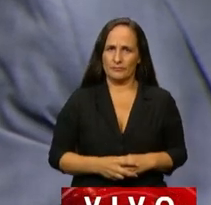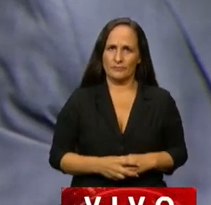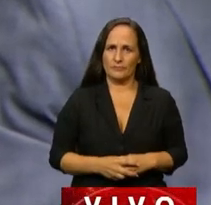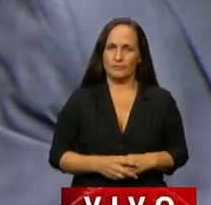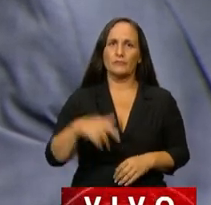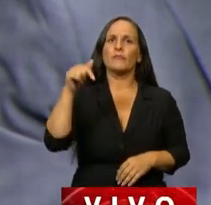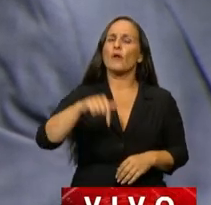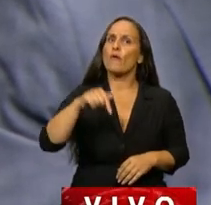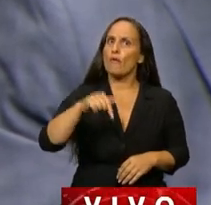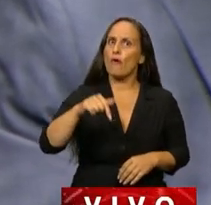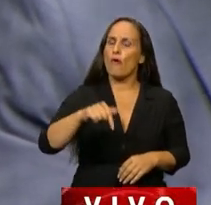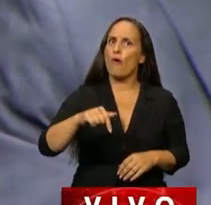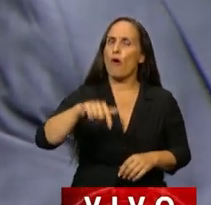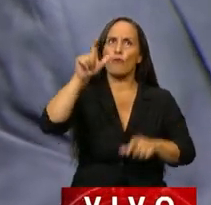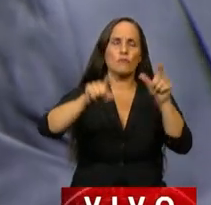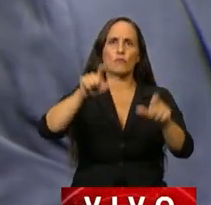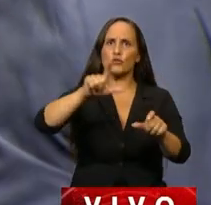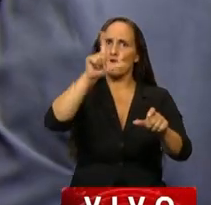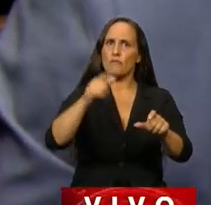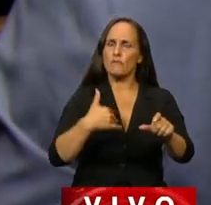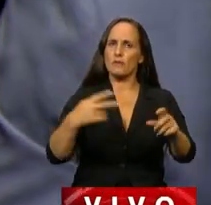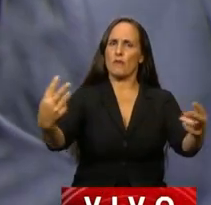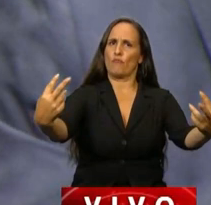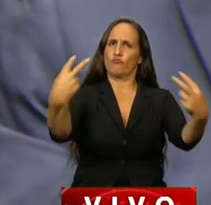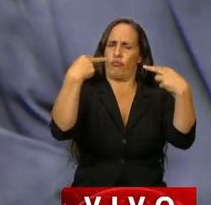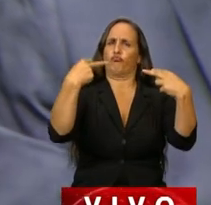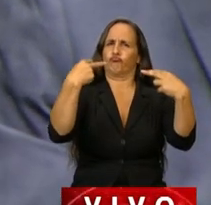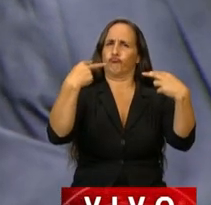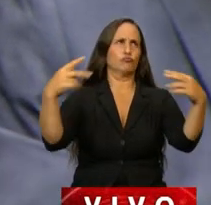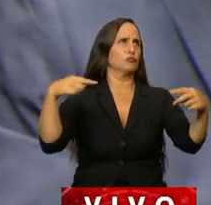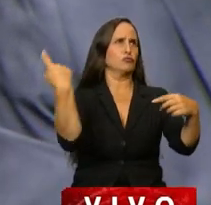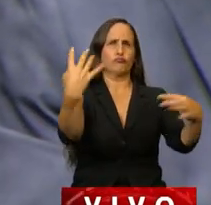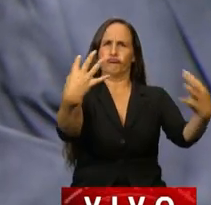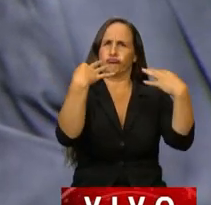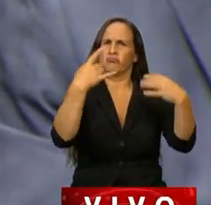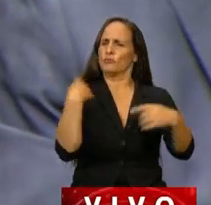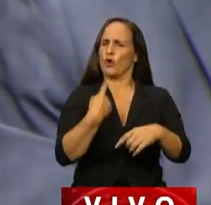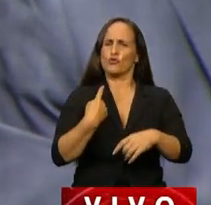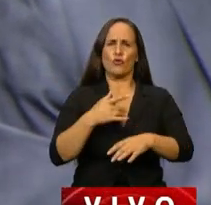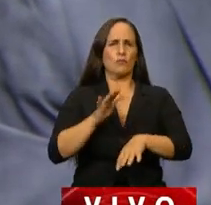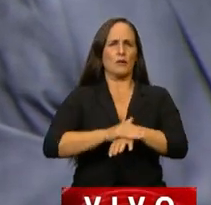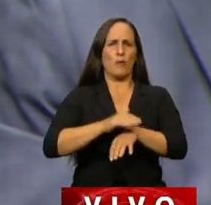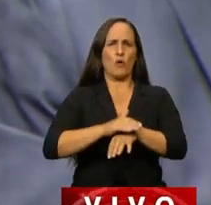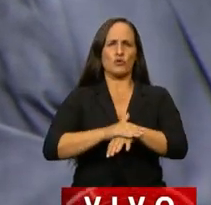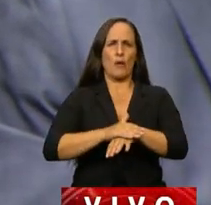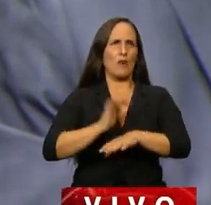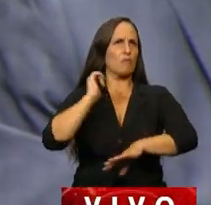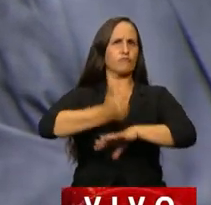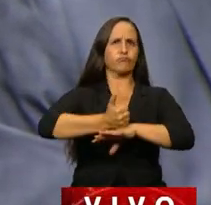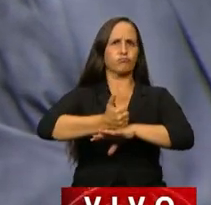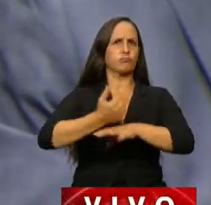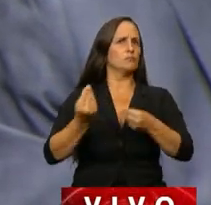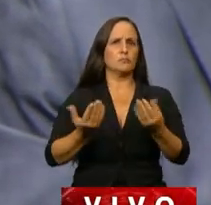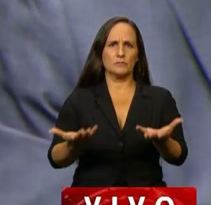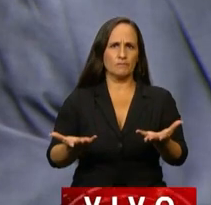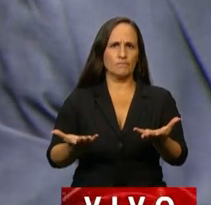Hoy el país nos está observando de qué manera afrontamos nuestras responsabilidades,